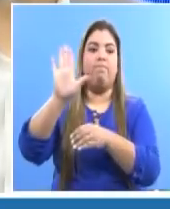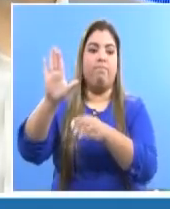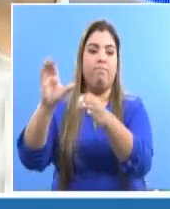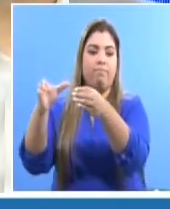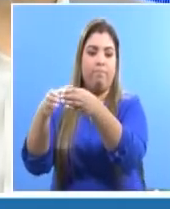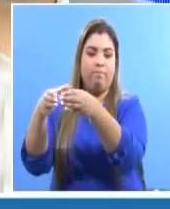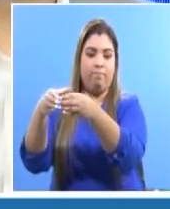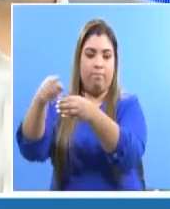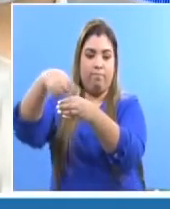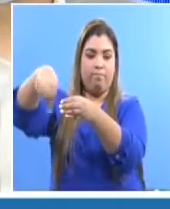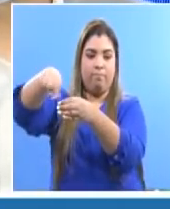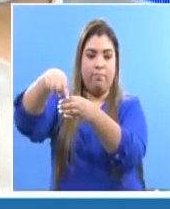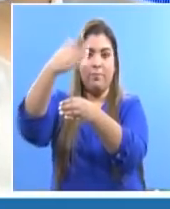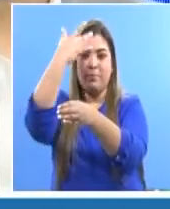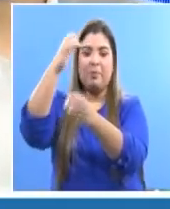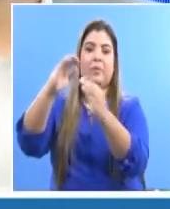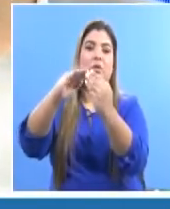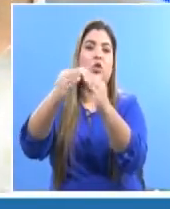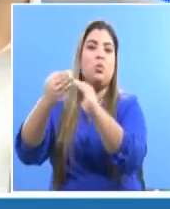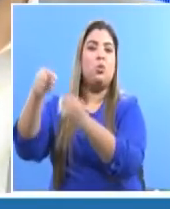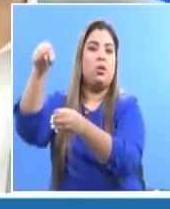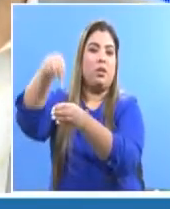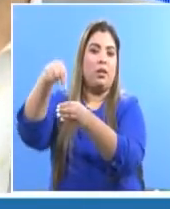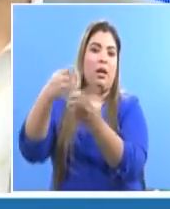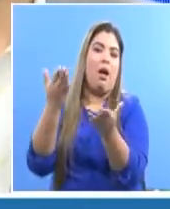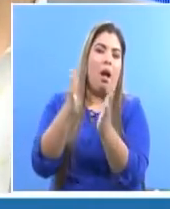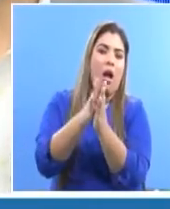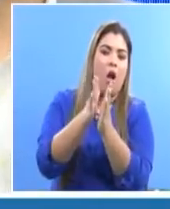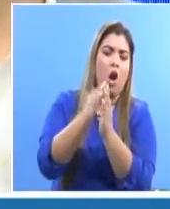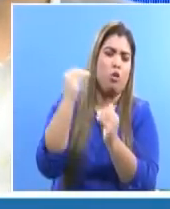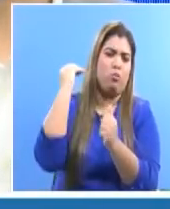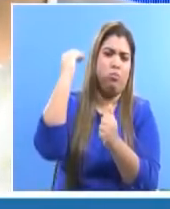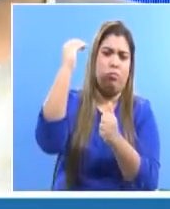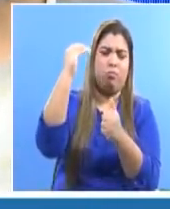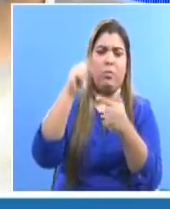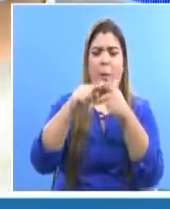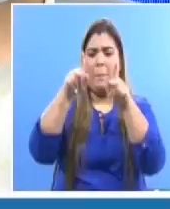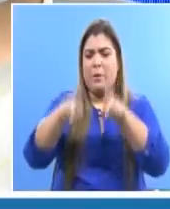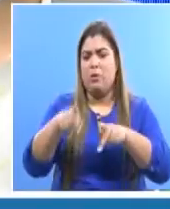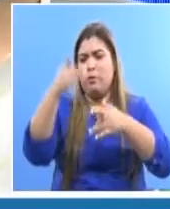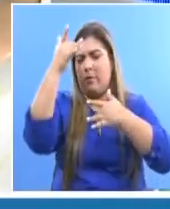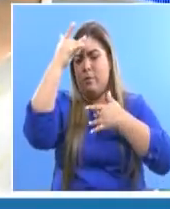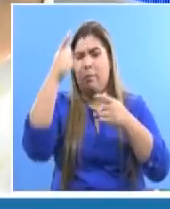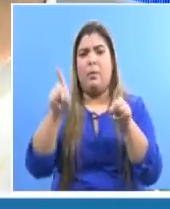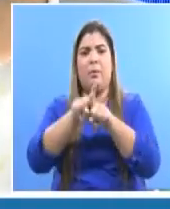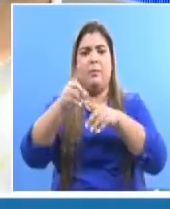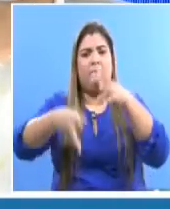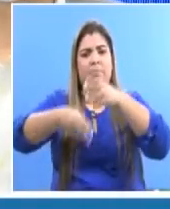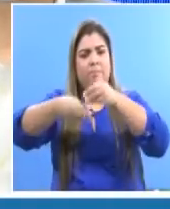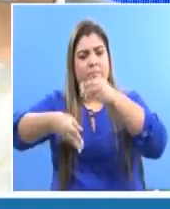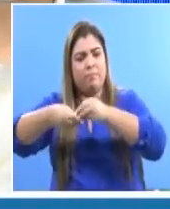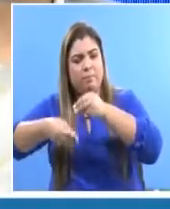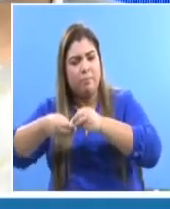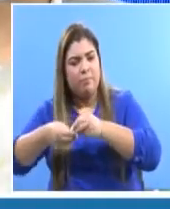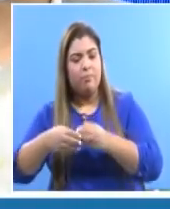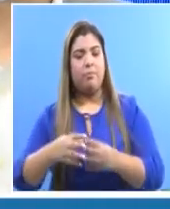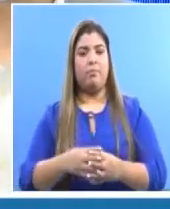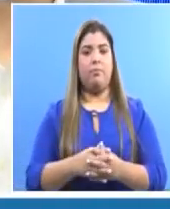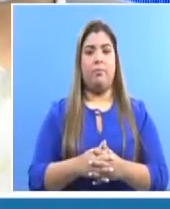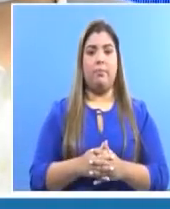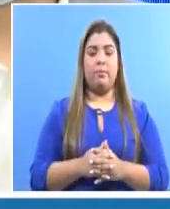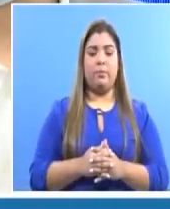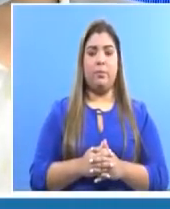las características de la población en cuanto a su edad y a los factores de riesgo que pueden tener. En la